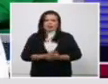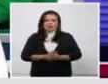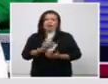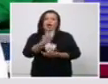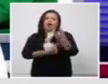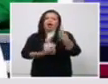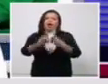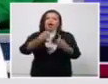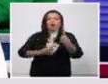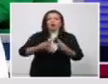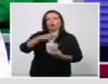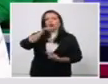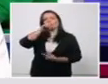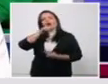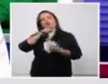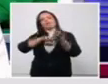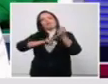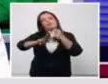más,